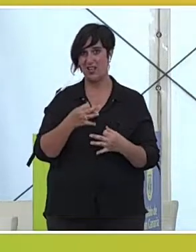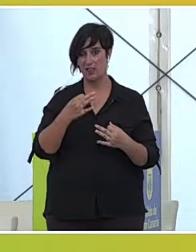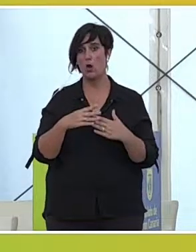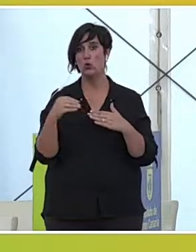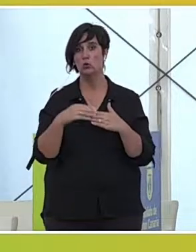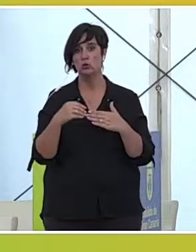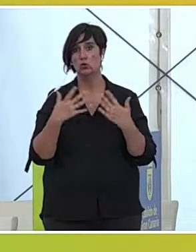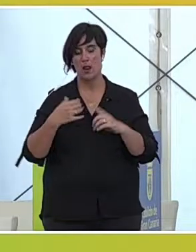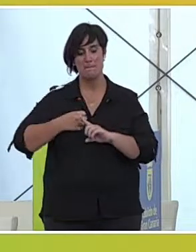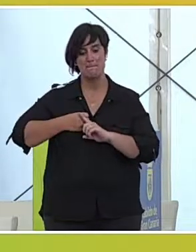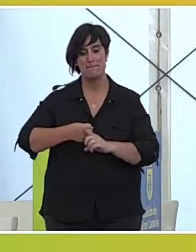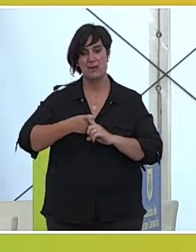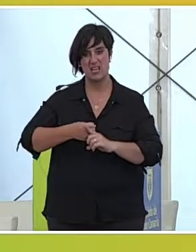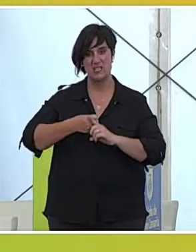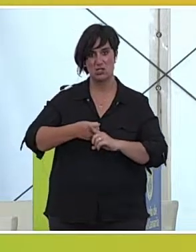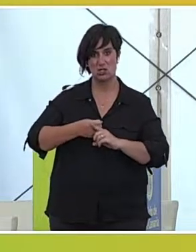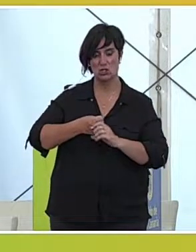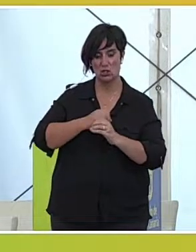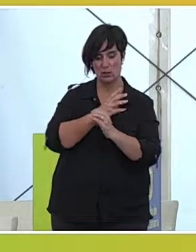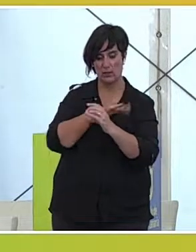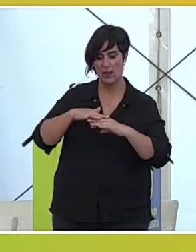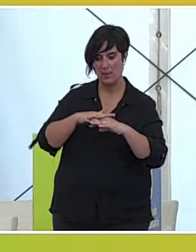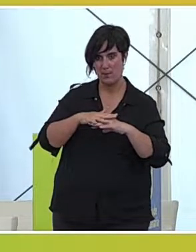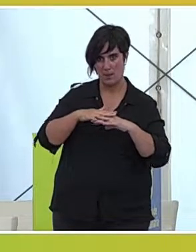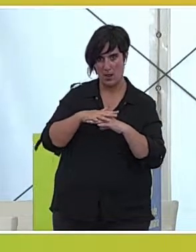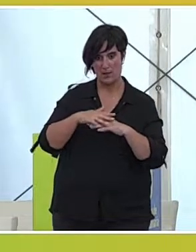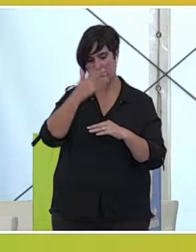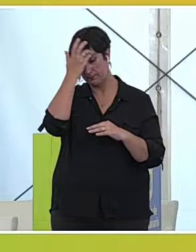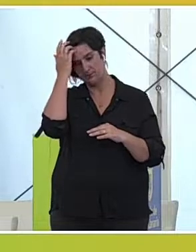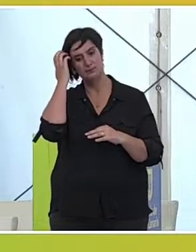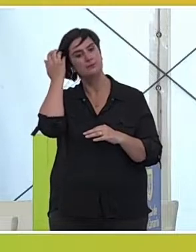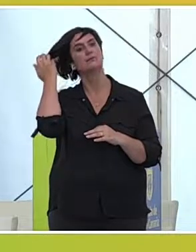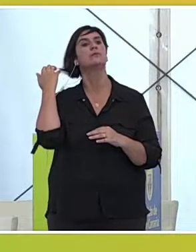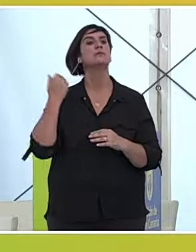es la presión del agua que atraviese la membrana.